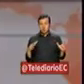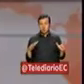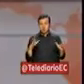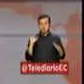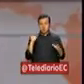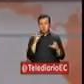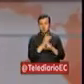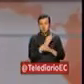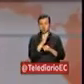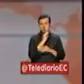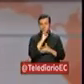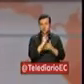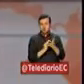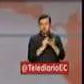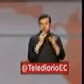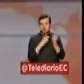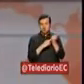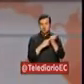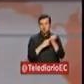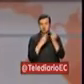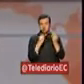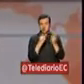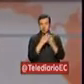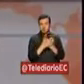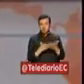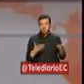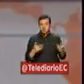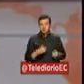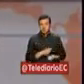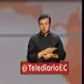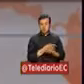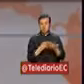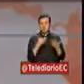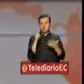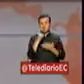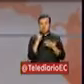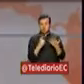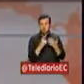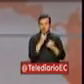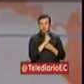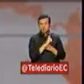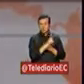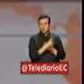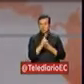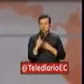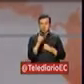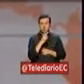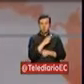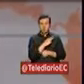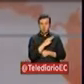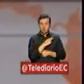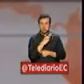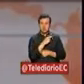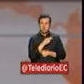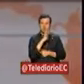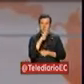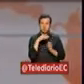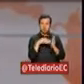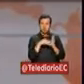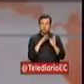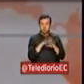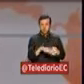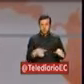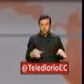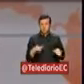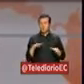de distribución de recursos que los reparte de acuerdo a las necesidades de las universidades. Entonces tenemos universidades que tienen 4 mil estudiantes